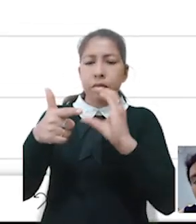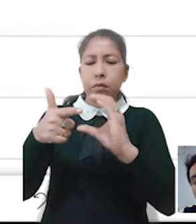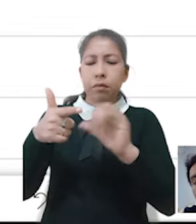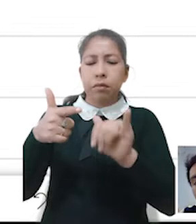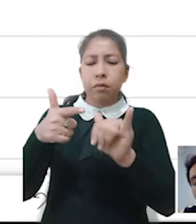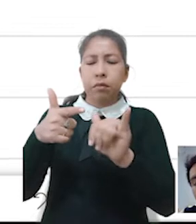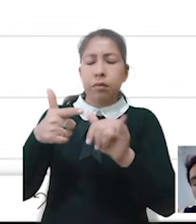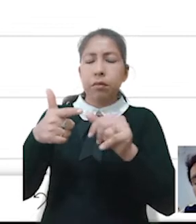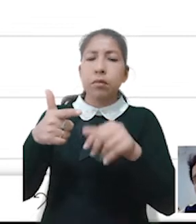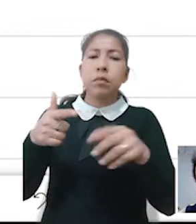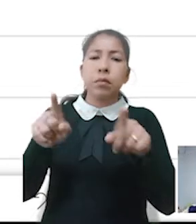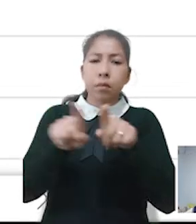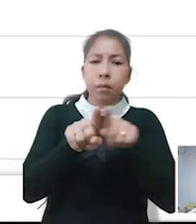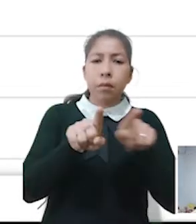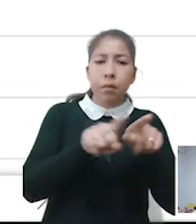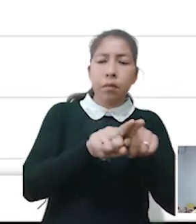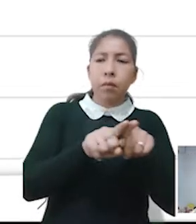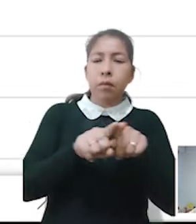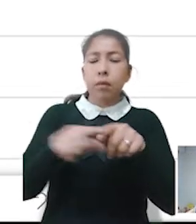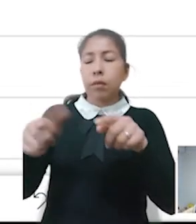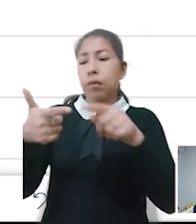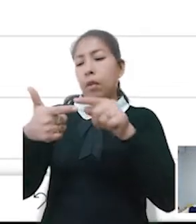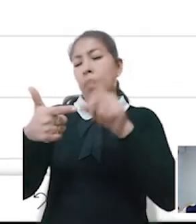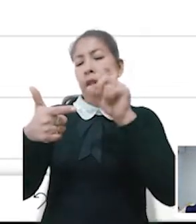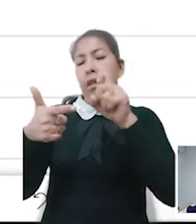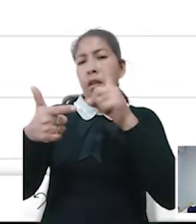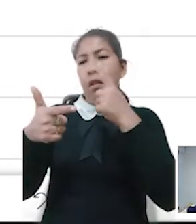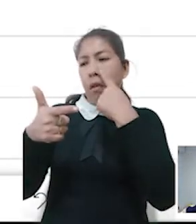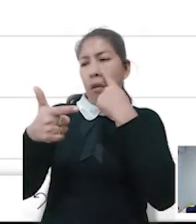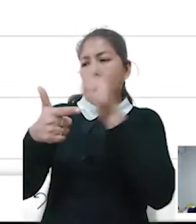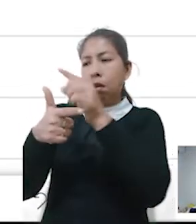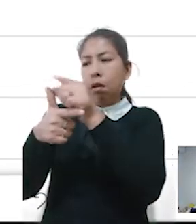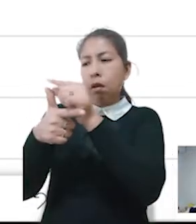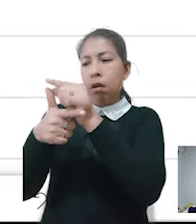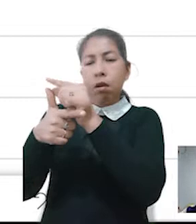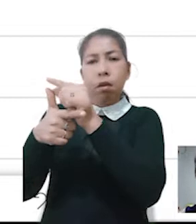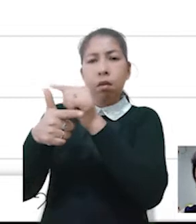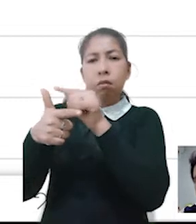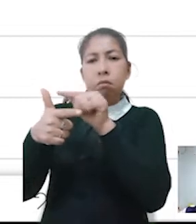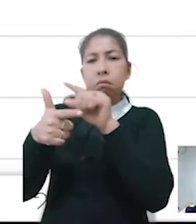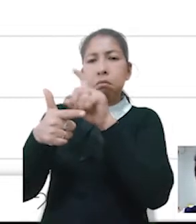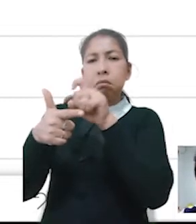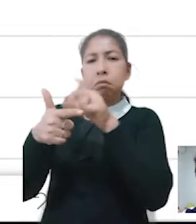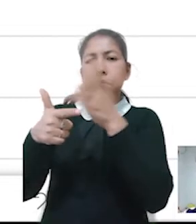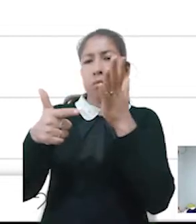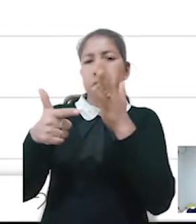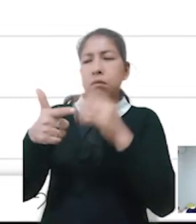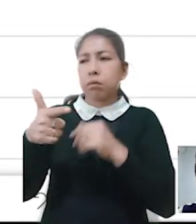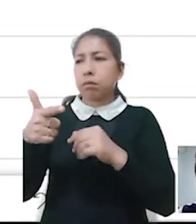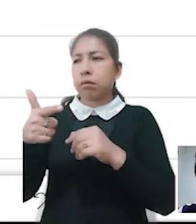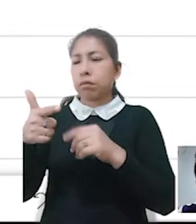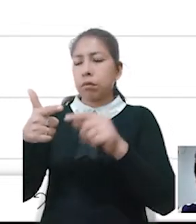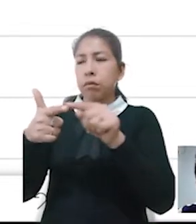falta determinar la medida del segundo ángulo agudo. Vamos a iniciar con el tema de los lados. Para este ángulo